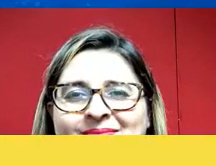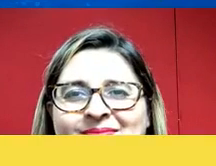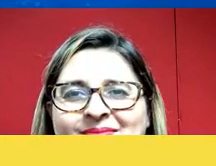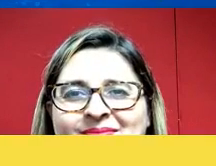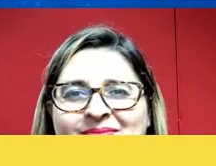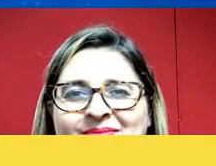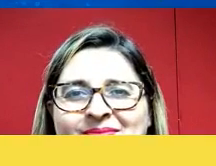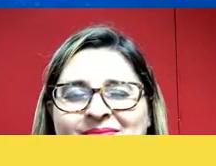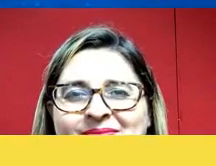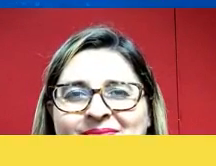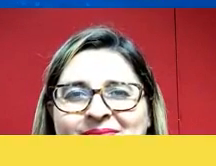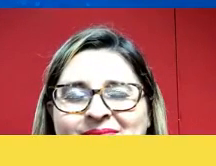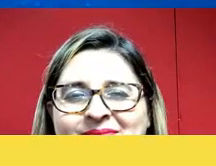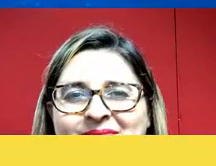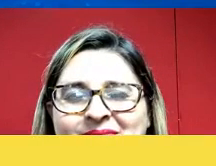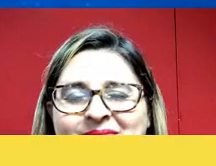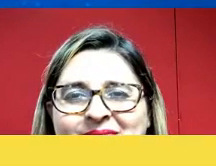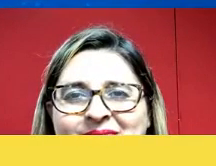dime, ¿para dónde vamos?